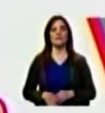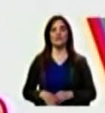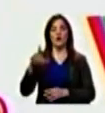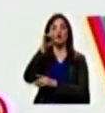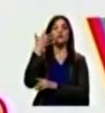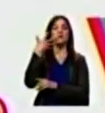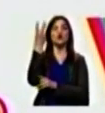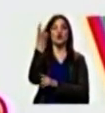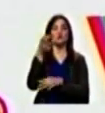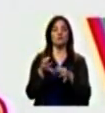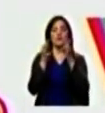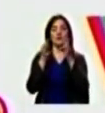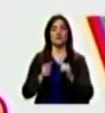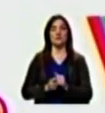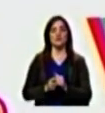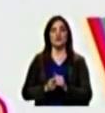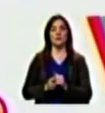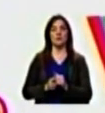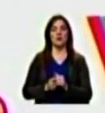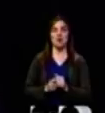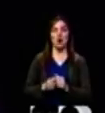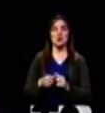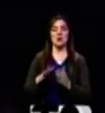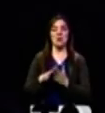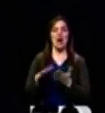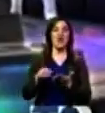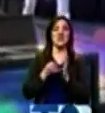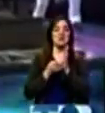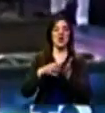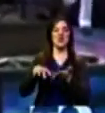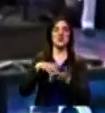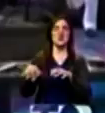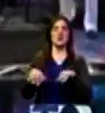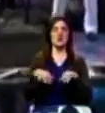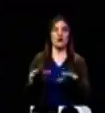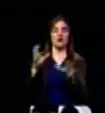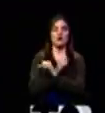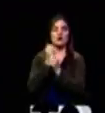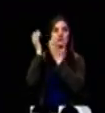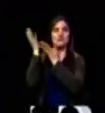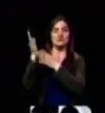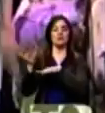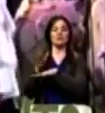El lunes 12 de febrero tendrá lugar la ronda nocturnal y en la noche el concierto de Alberto Barros.